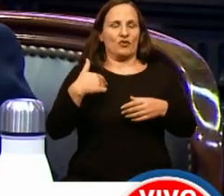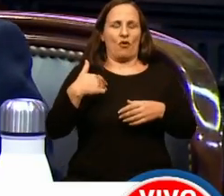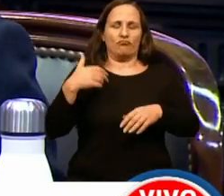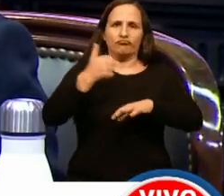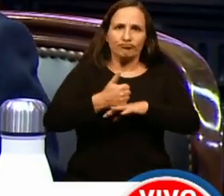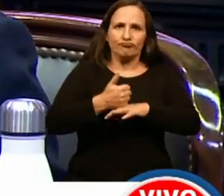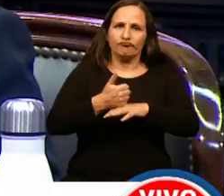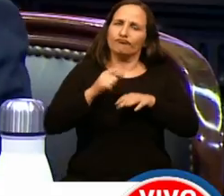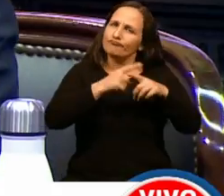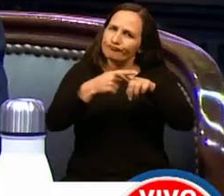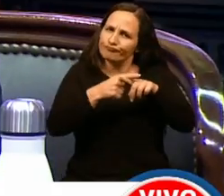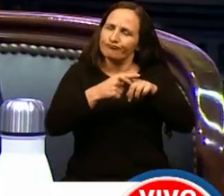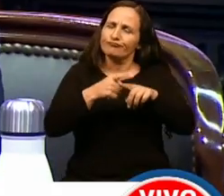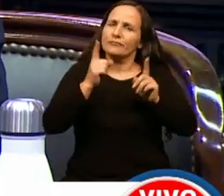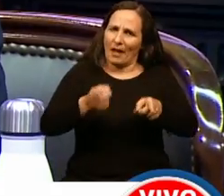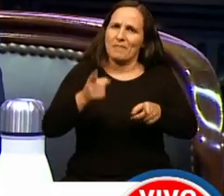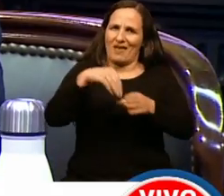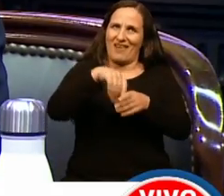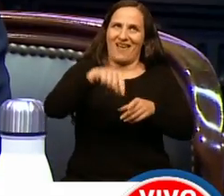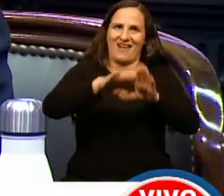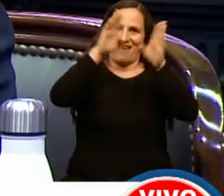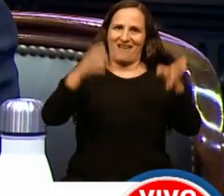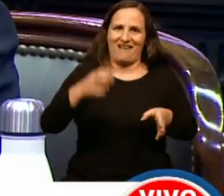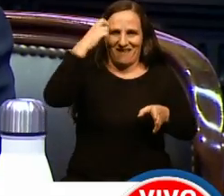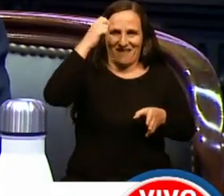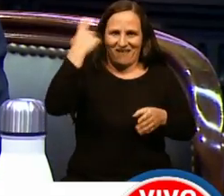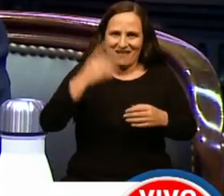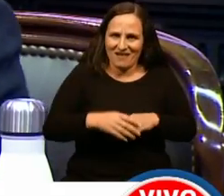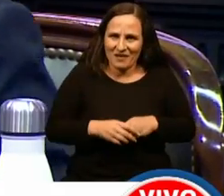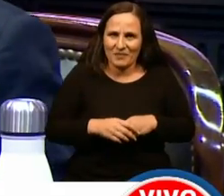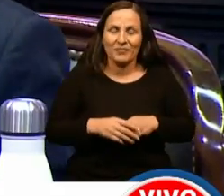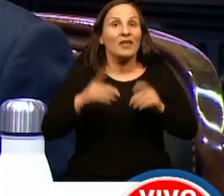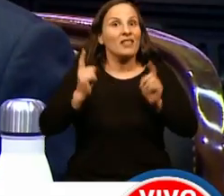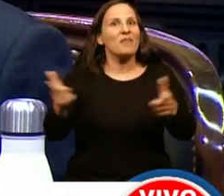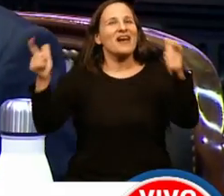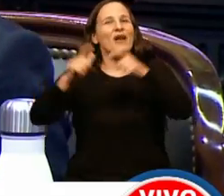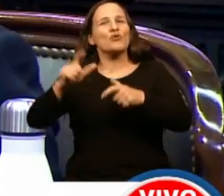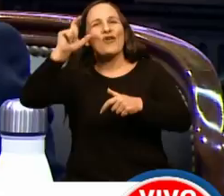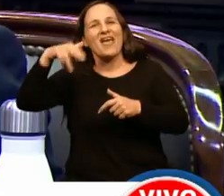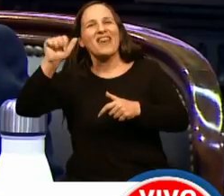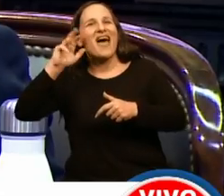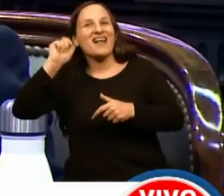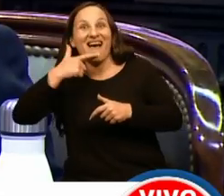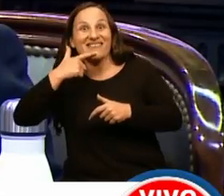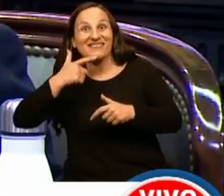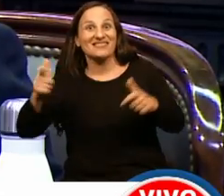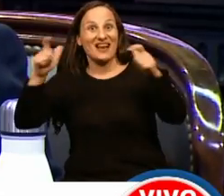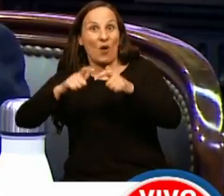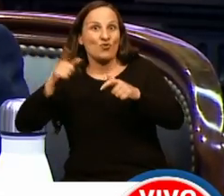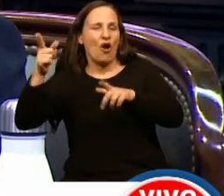recinto y es por lo que también en la reunión informativa con el enargás que tuvimos